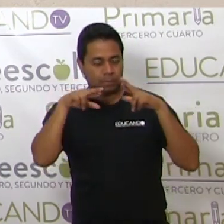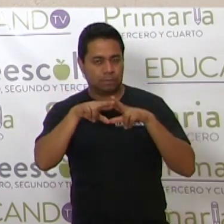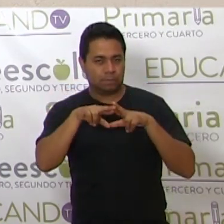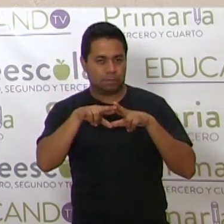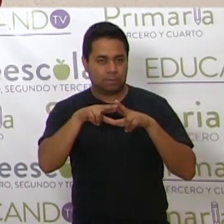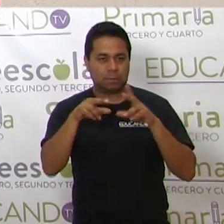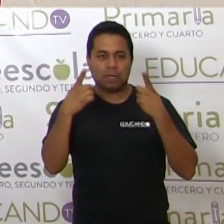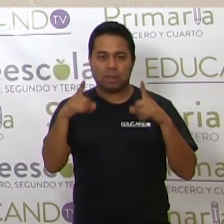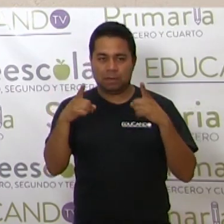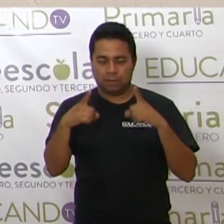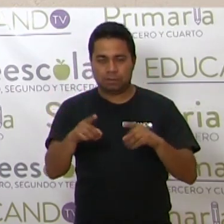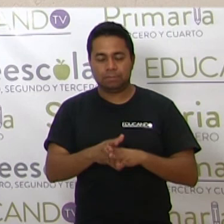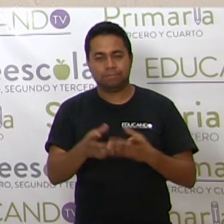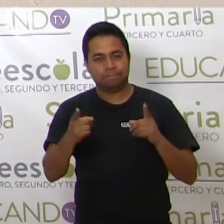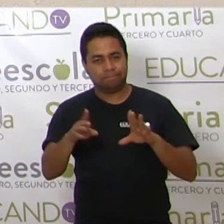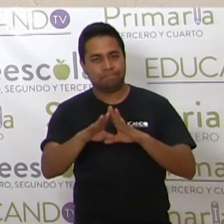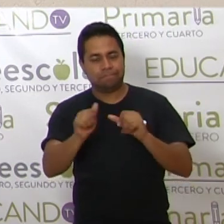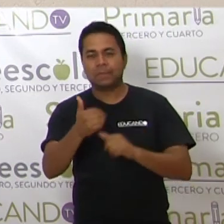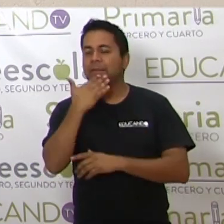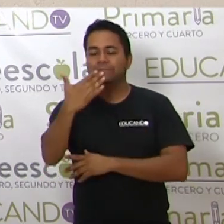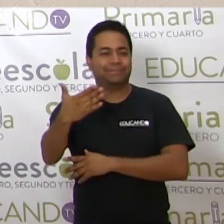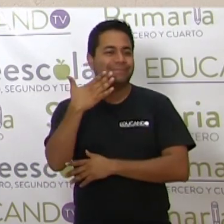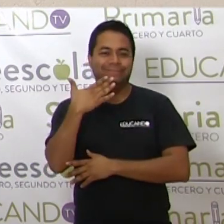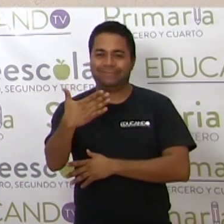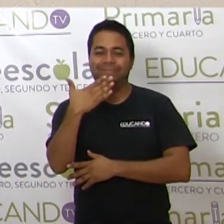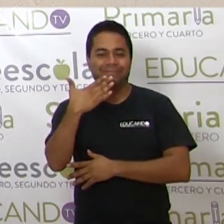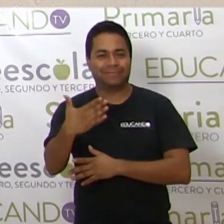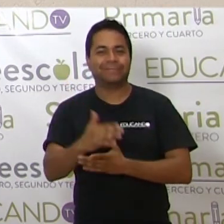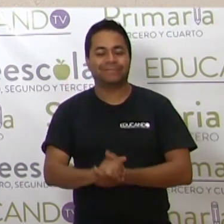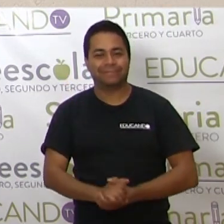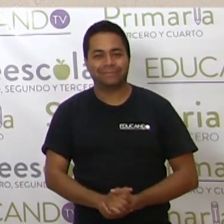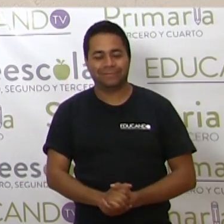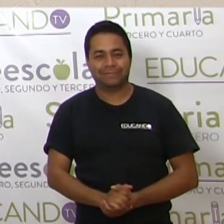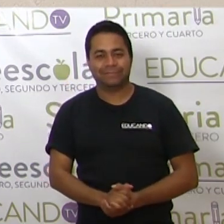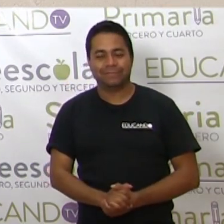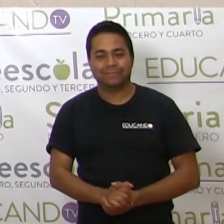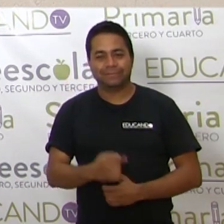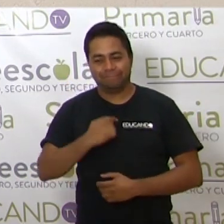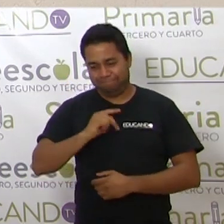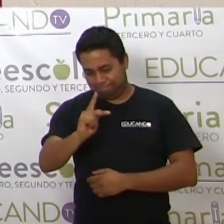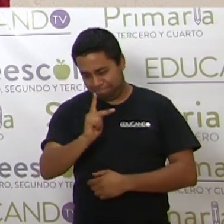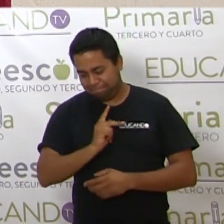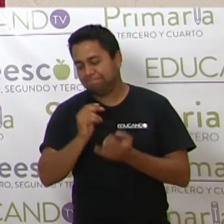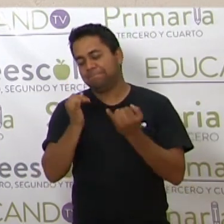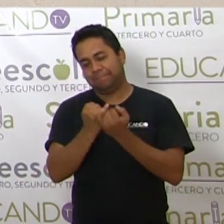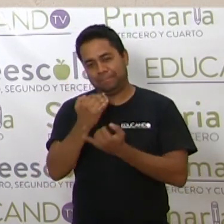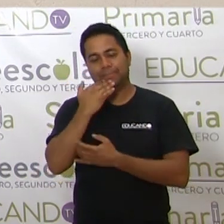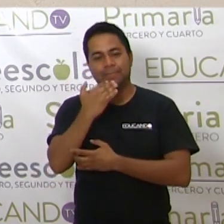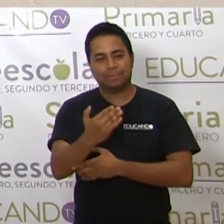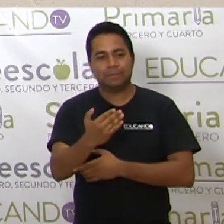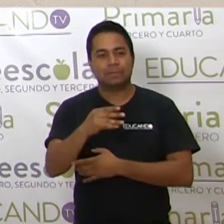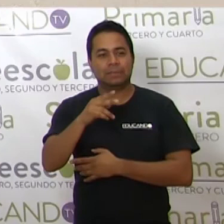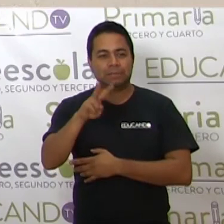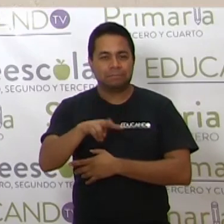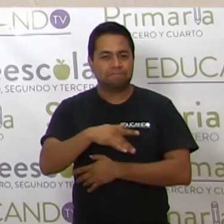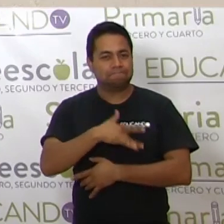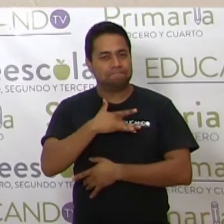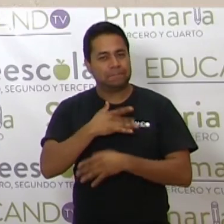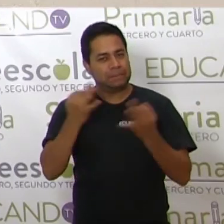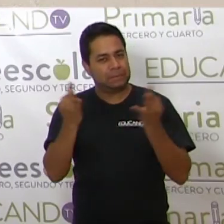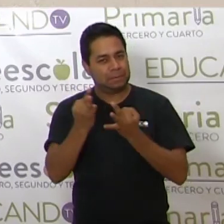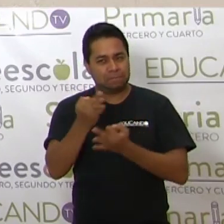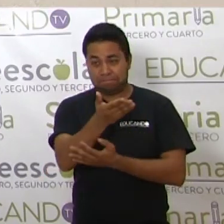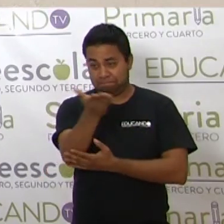david david cómo estás bien yo también estoy bien hace un poco de frío